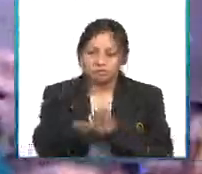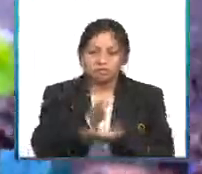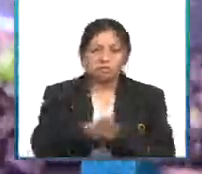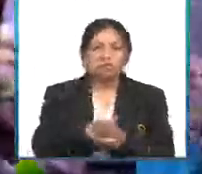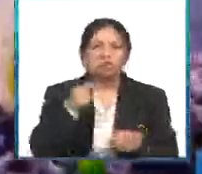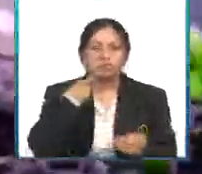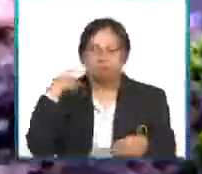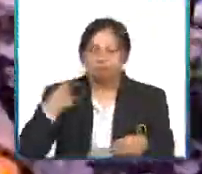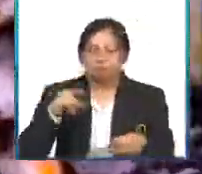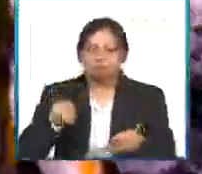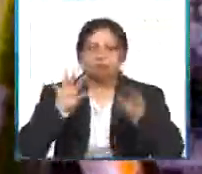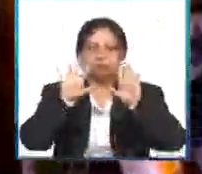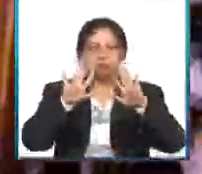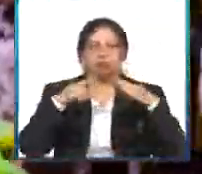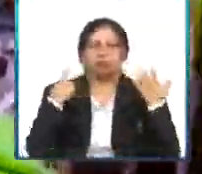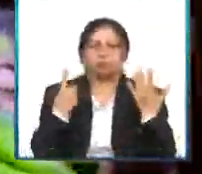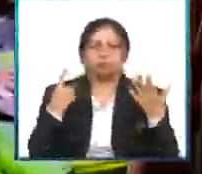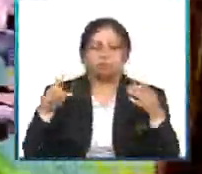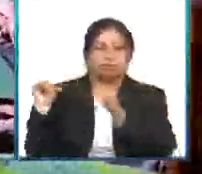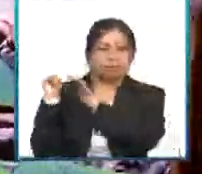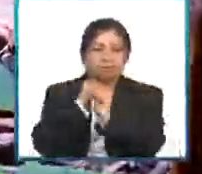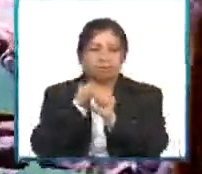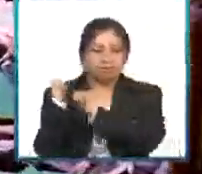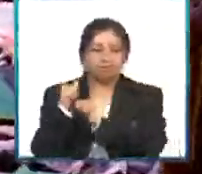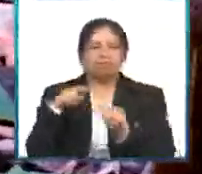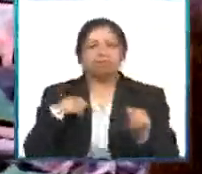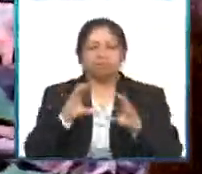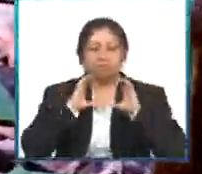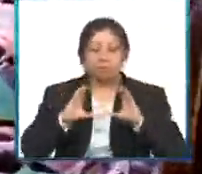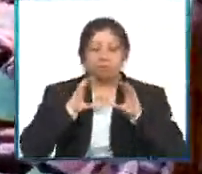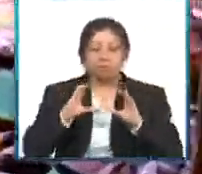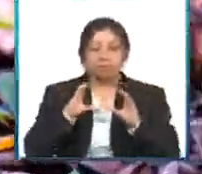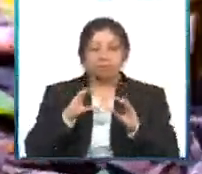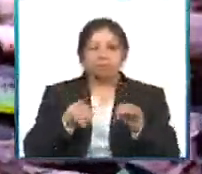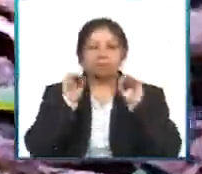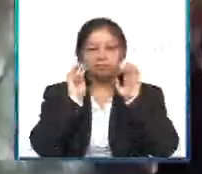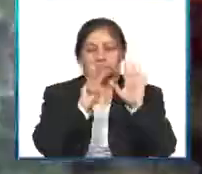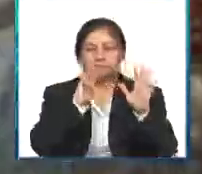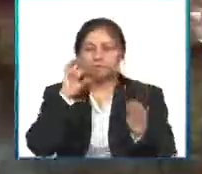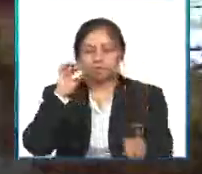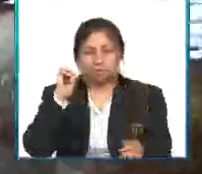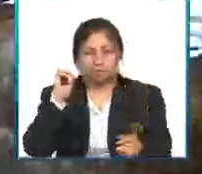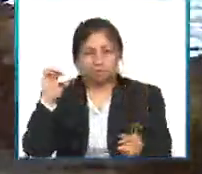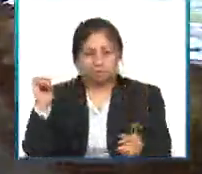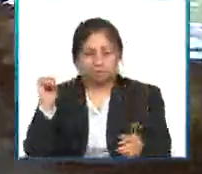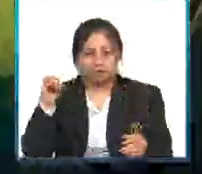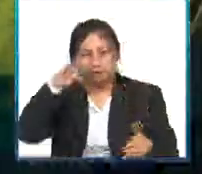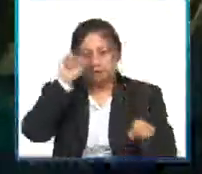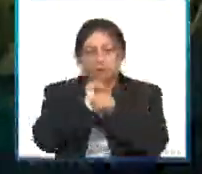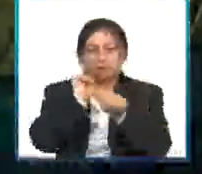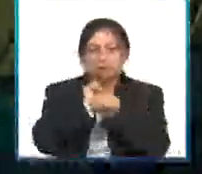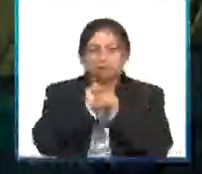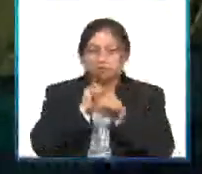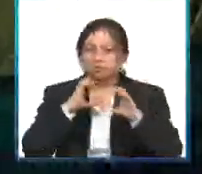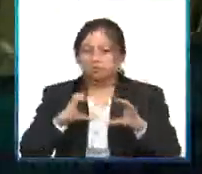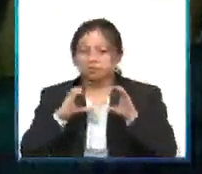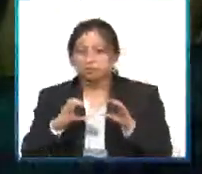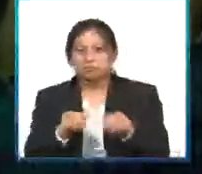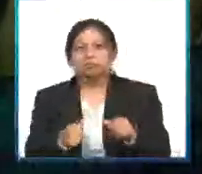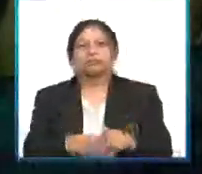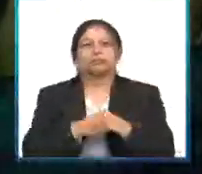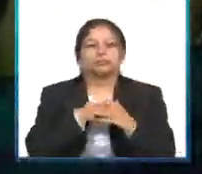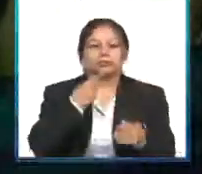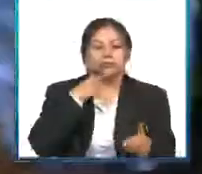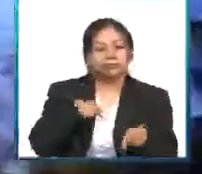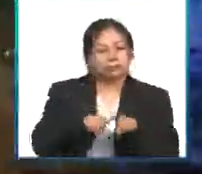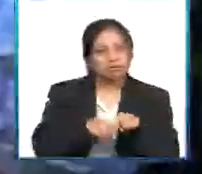entró en vigencia el pasado 16 de abril del 2020, también protege el trabajo de 80.000 empleos directos y 300.000 empleos indirectos,